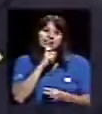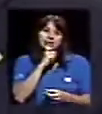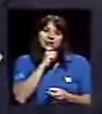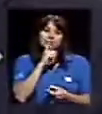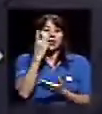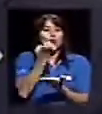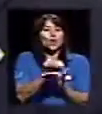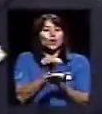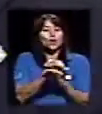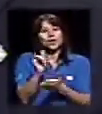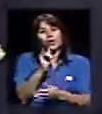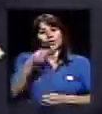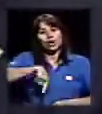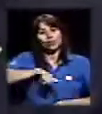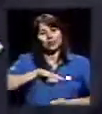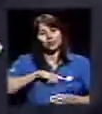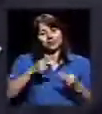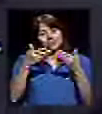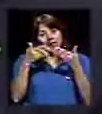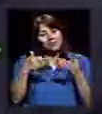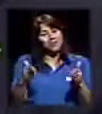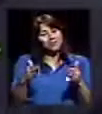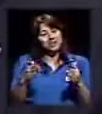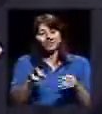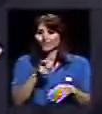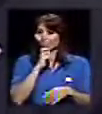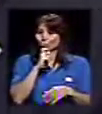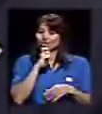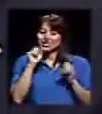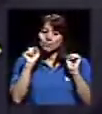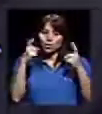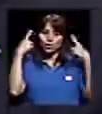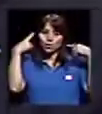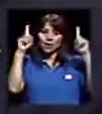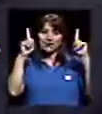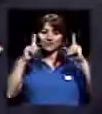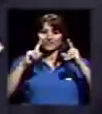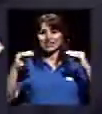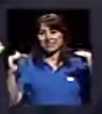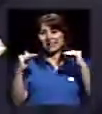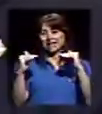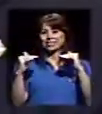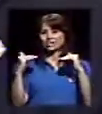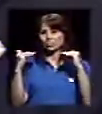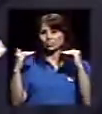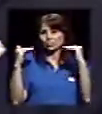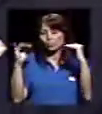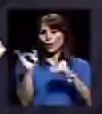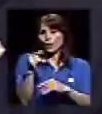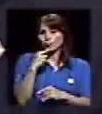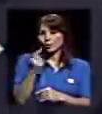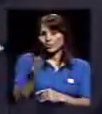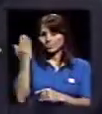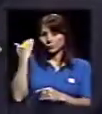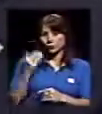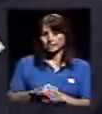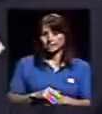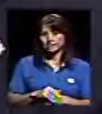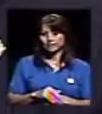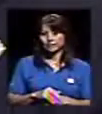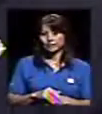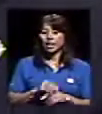abierta como la nuestra pueda alcanzar esos niveles de crecimiento que mencionábamos. Ahora, en particular, desde el punto de vista